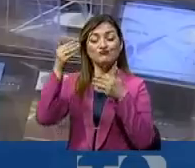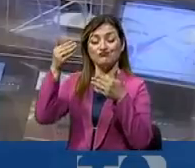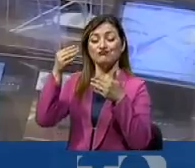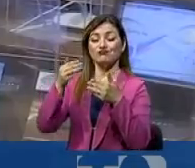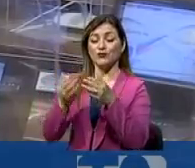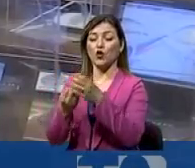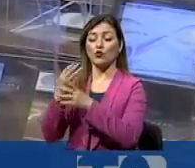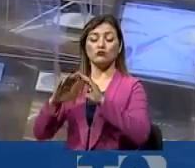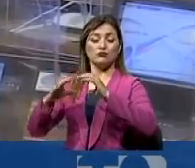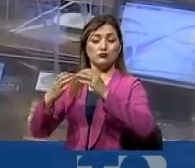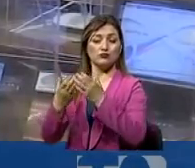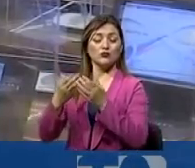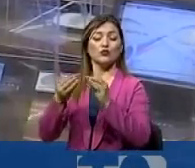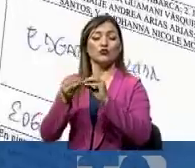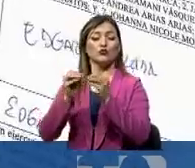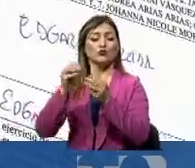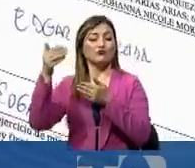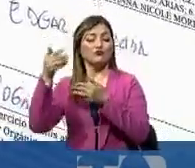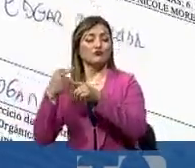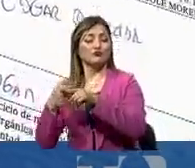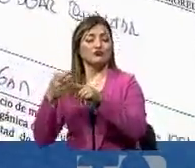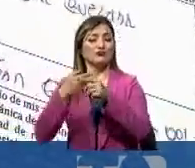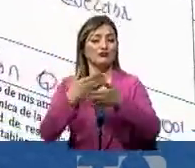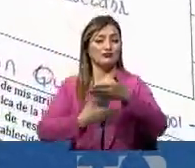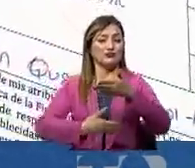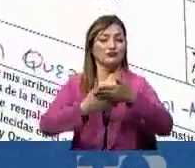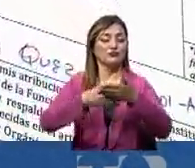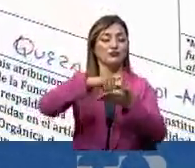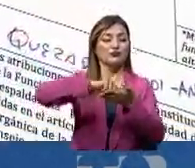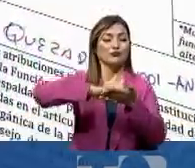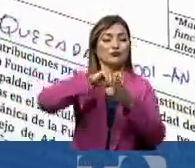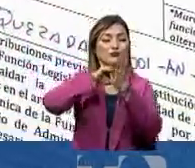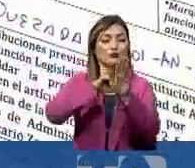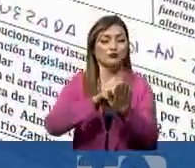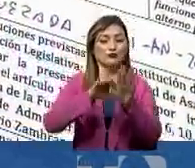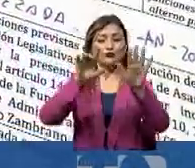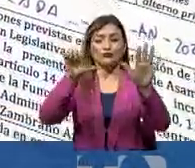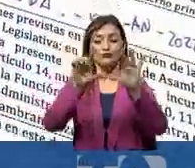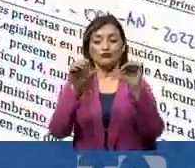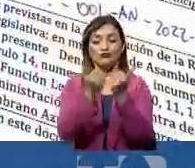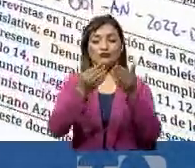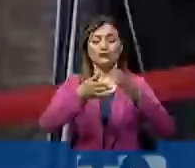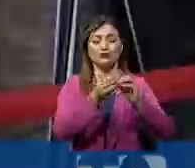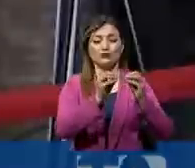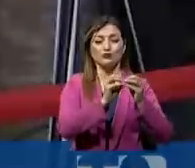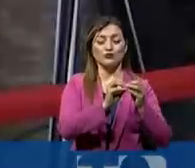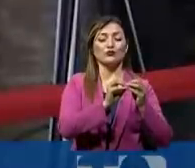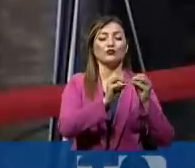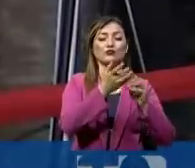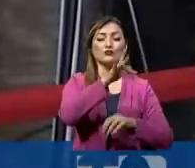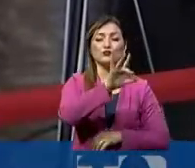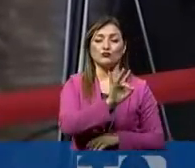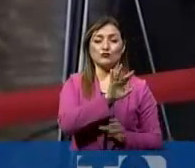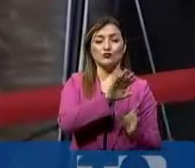la conformación de la comisión multipartidista, pues el documento contiene las firmas de respaldo de 7 legisladores de Pachacuti. Al interior de